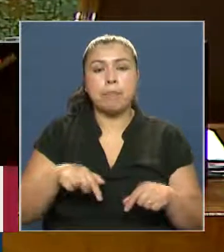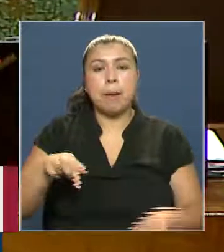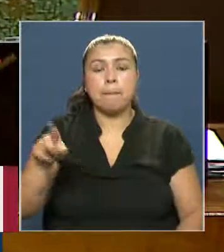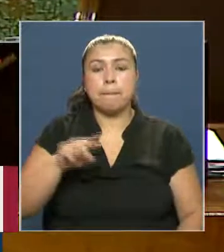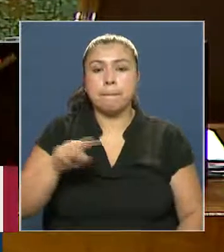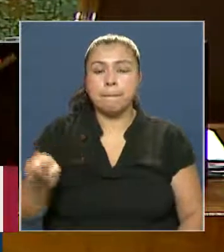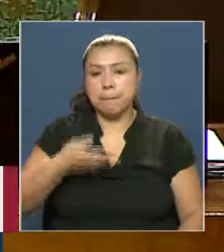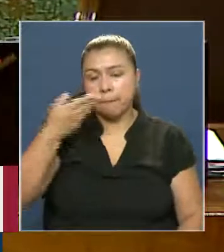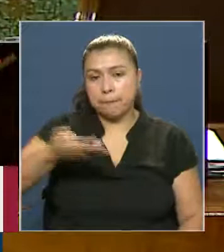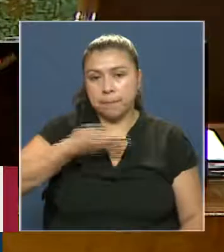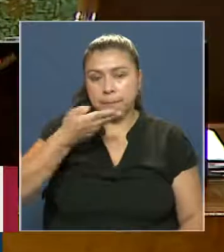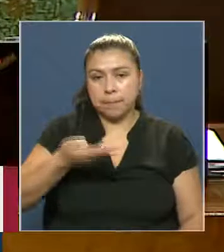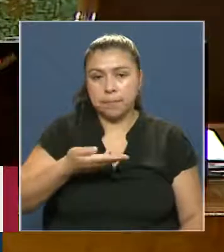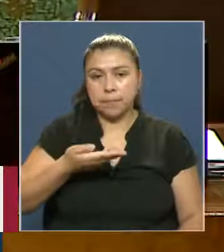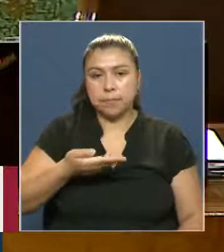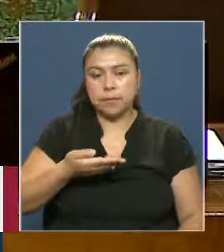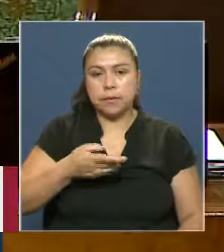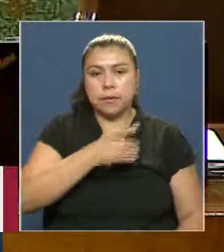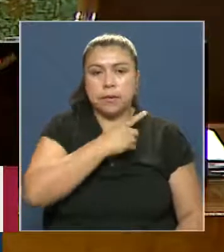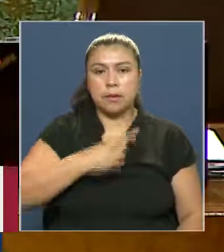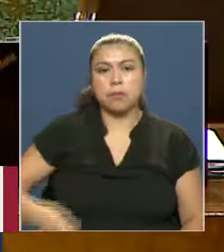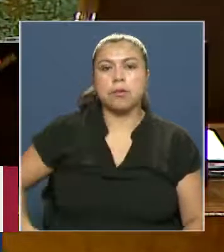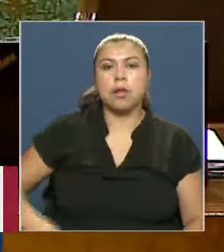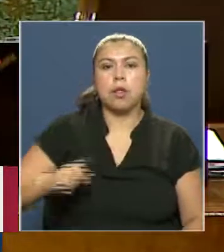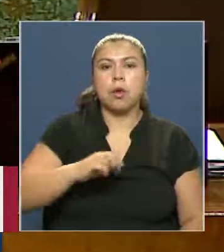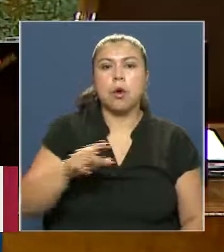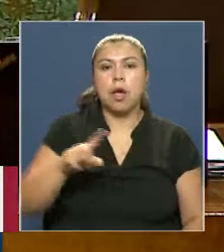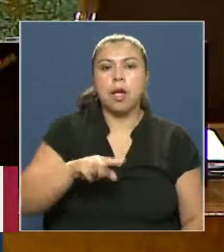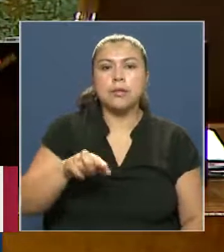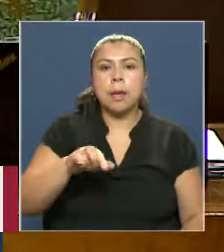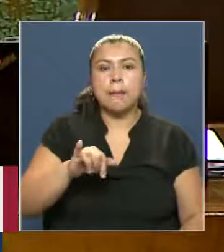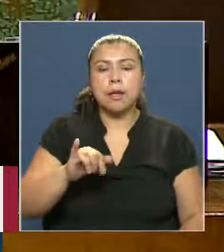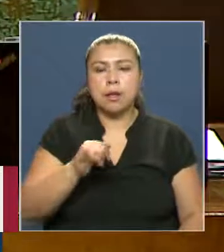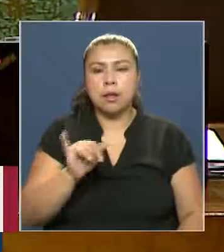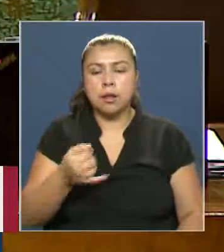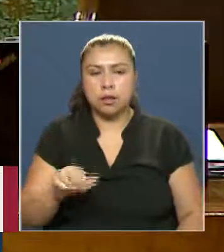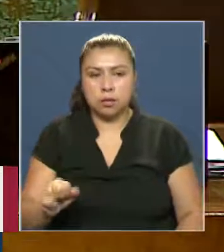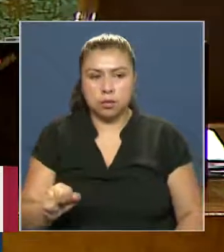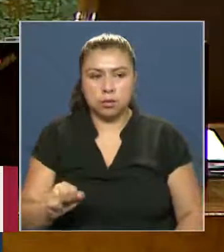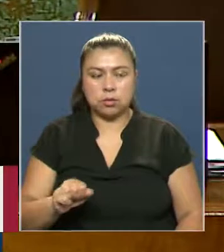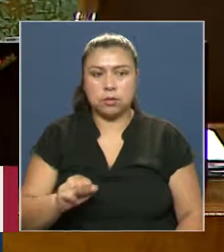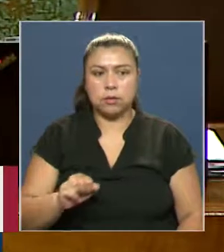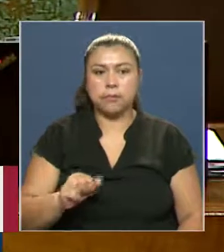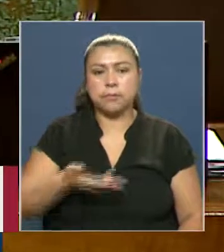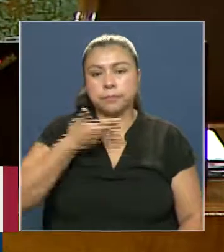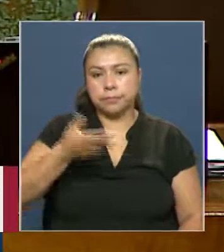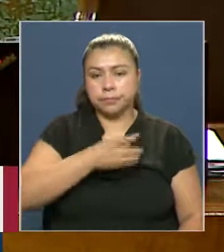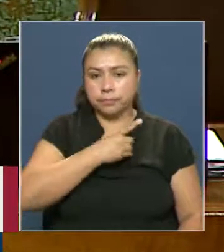Socialista, diputado don Fidel Espinosa Sandoval. Tiene la palabra, señor diputado.